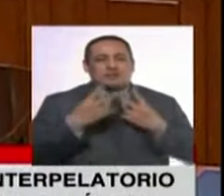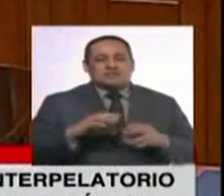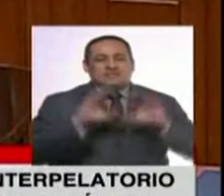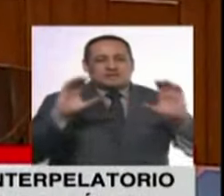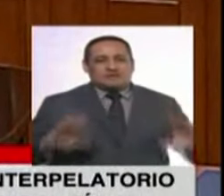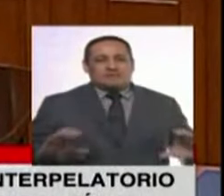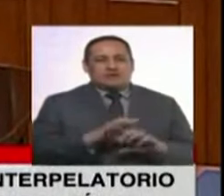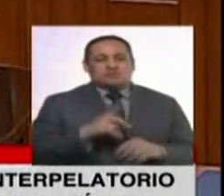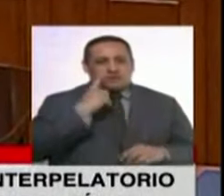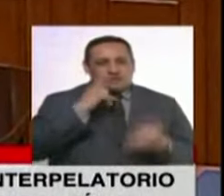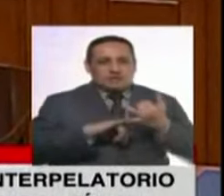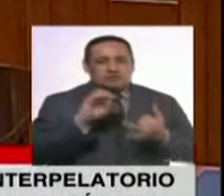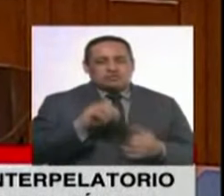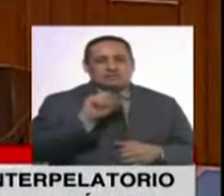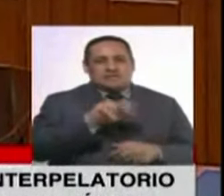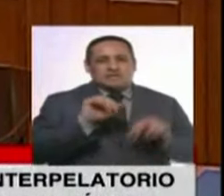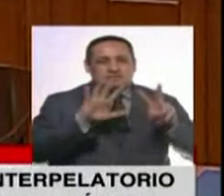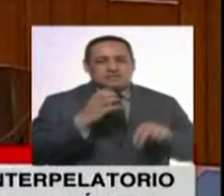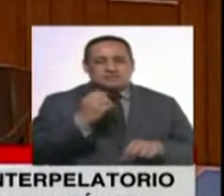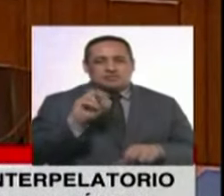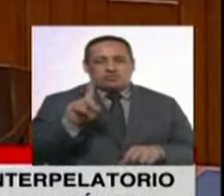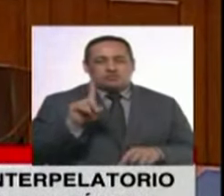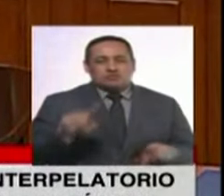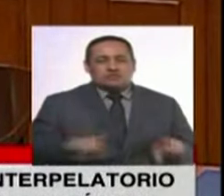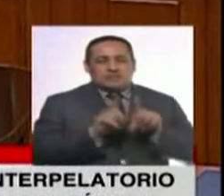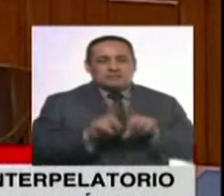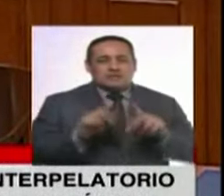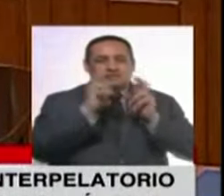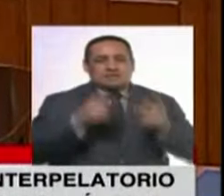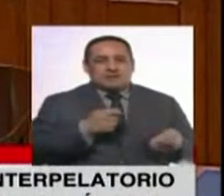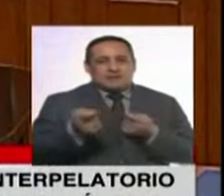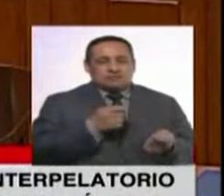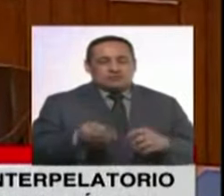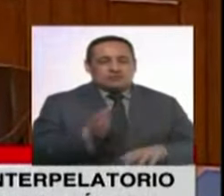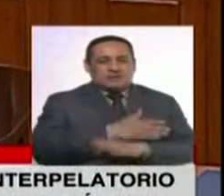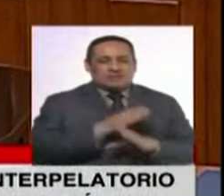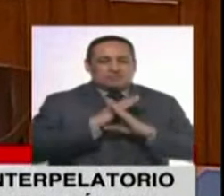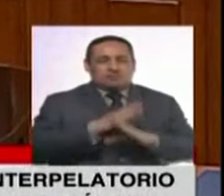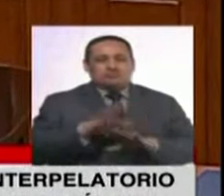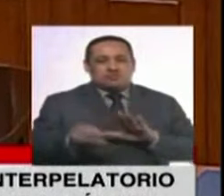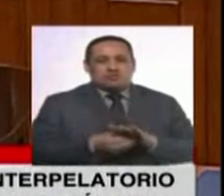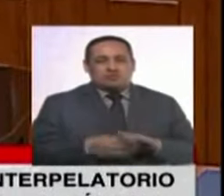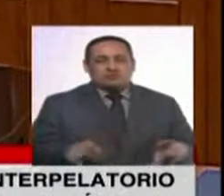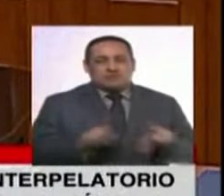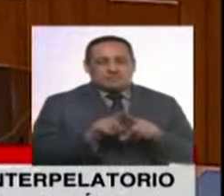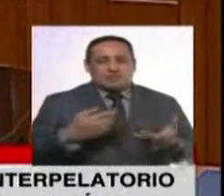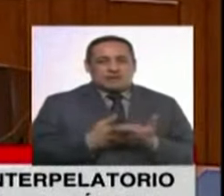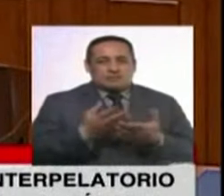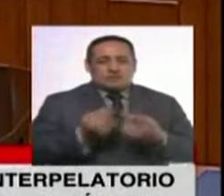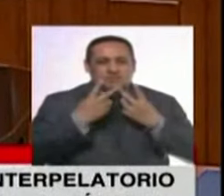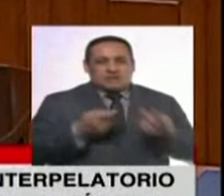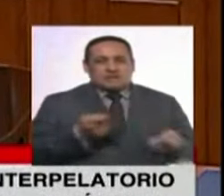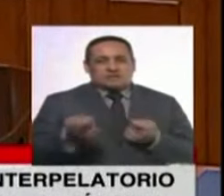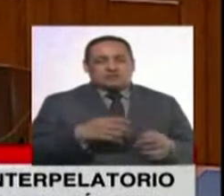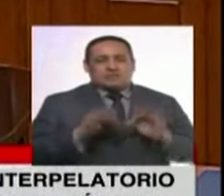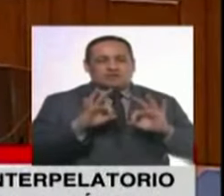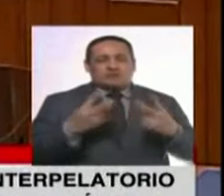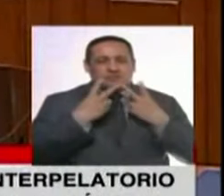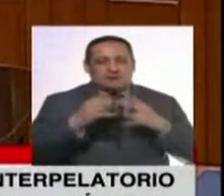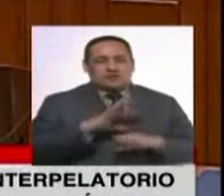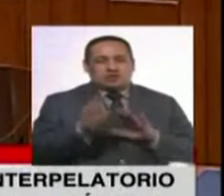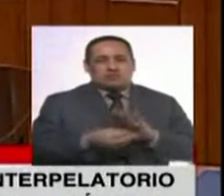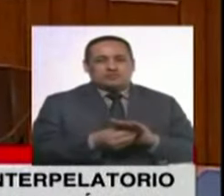certificación ISO 37001 sistema de gestión antisoborno la identificación y gestión de riesgos de